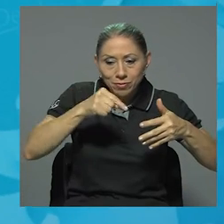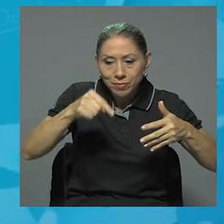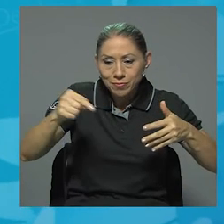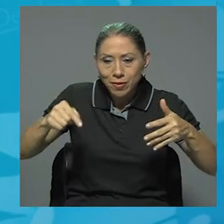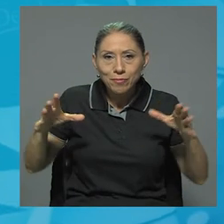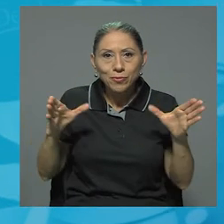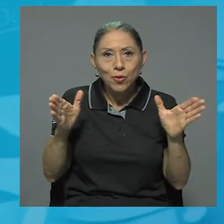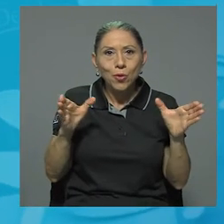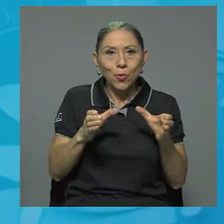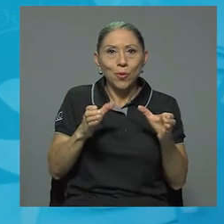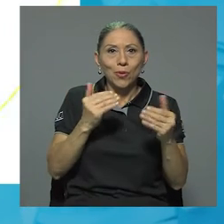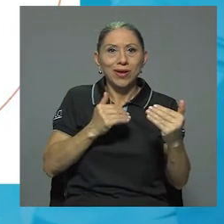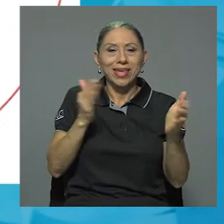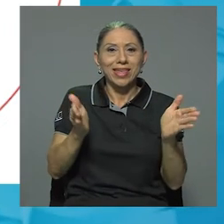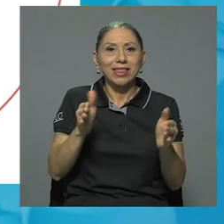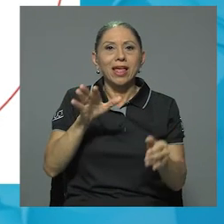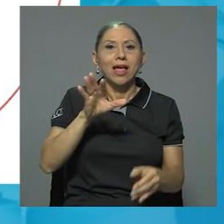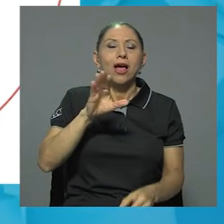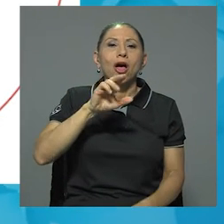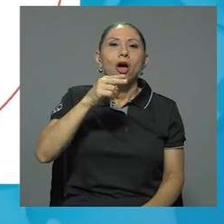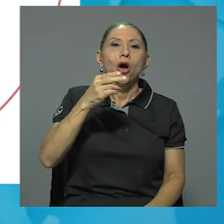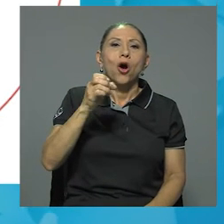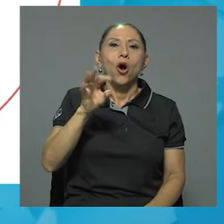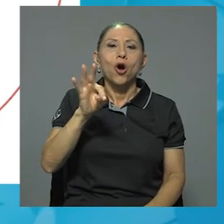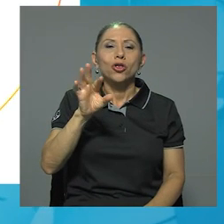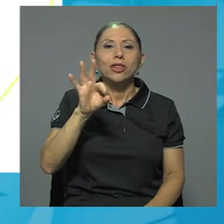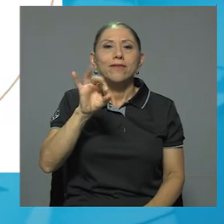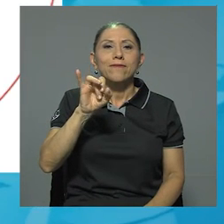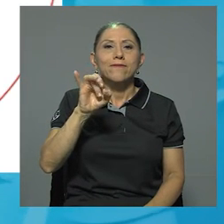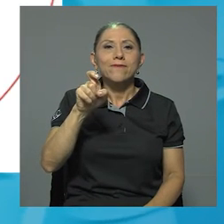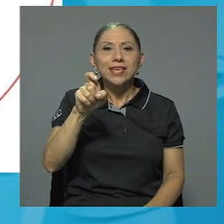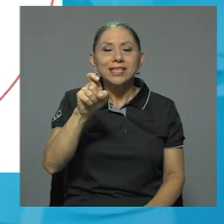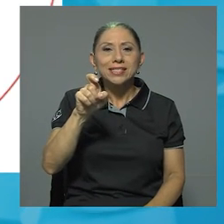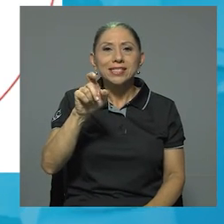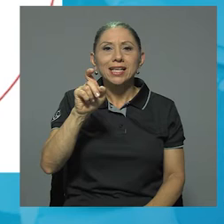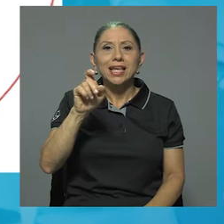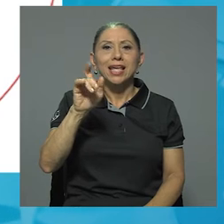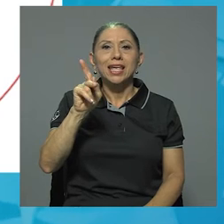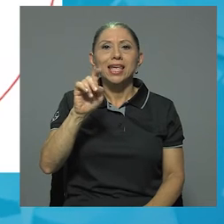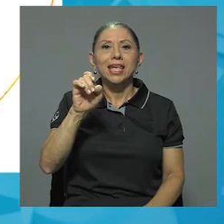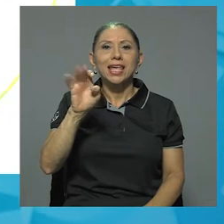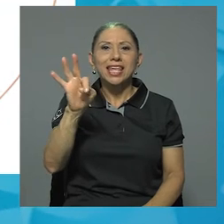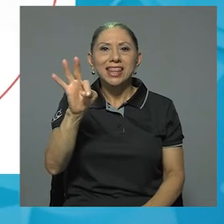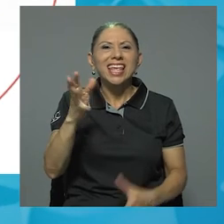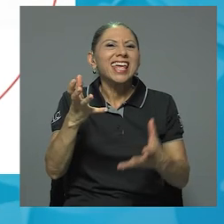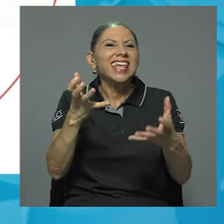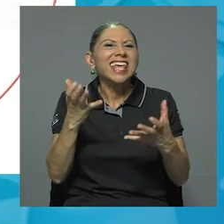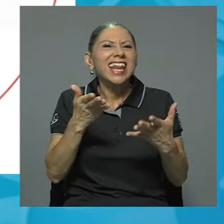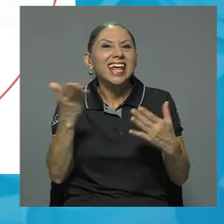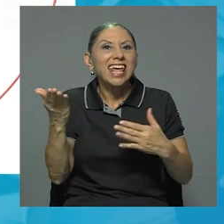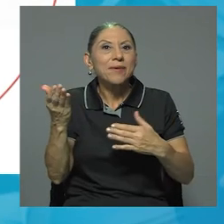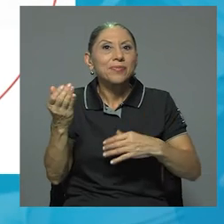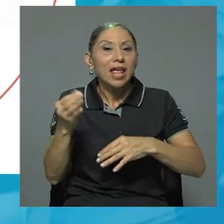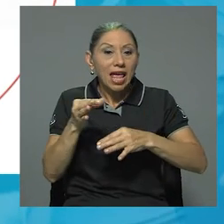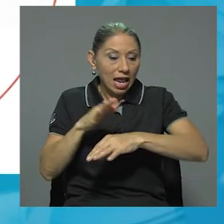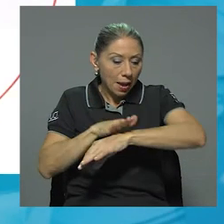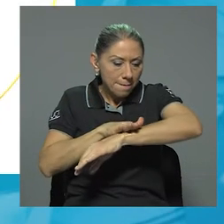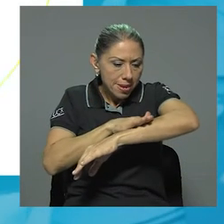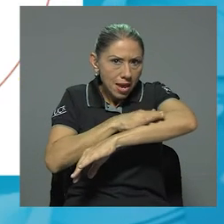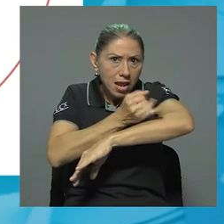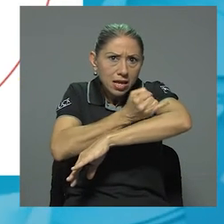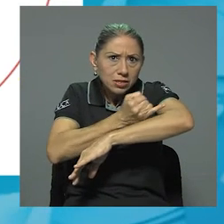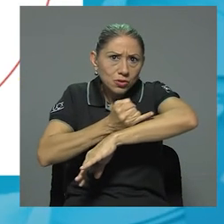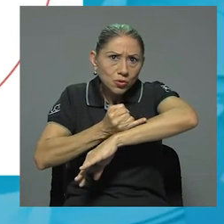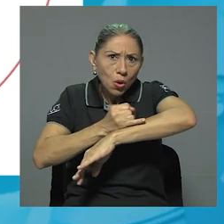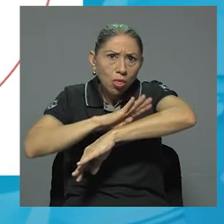tenemos en este momento. Hotfix Kit es un prototipo que busca extraer la tinta de los tatuajes alojada en las células de la piel